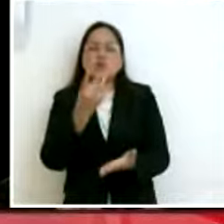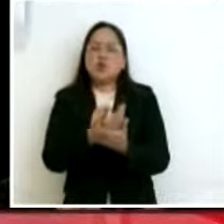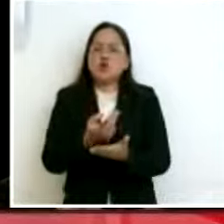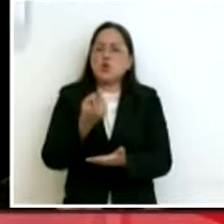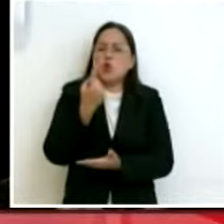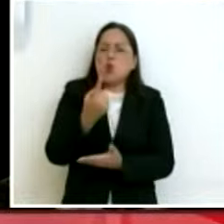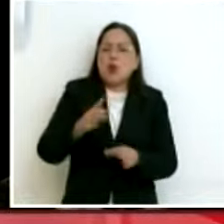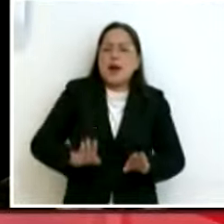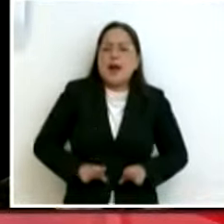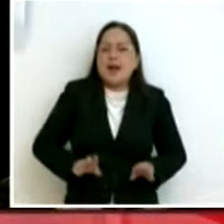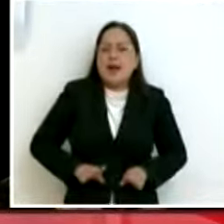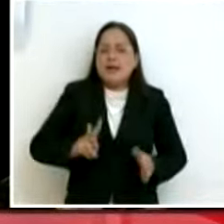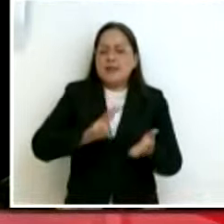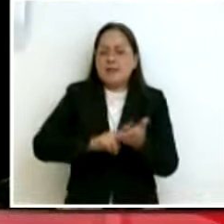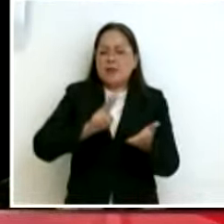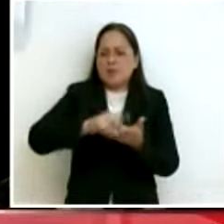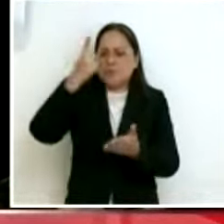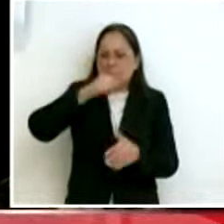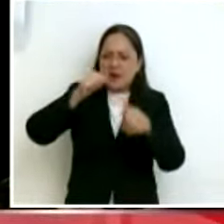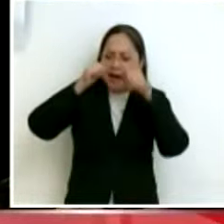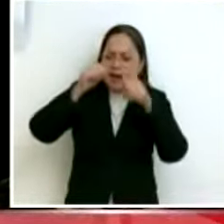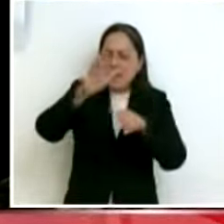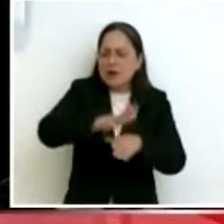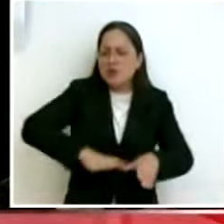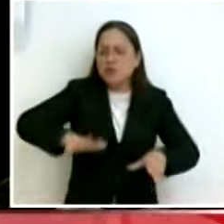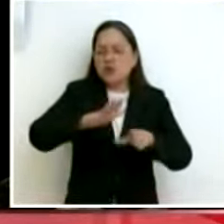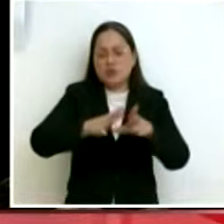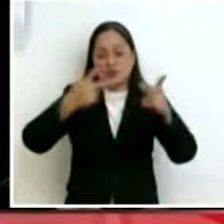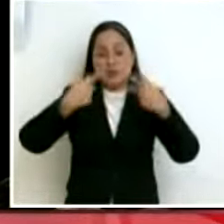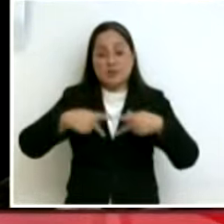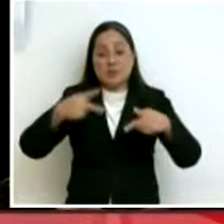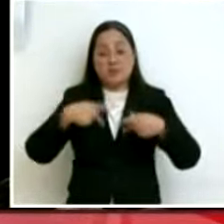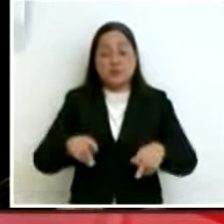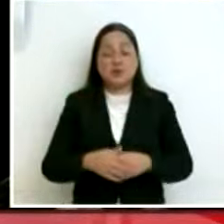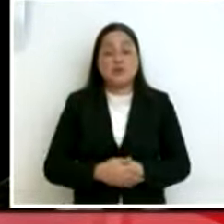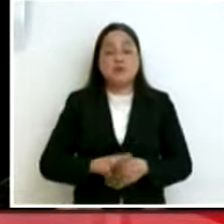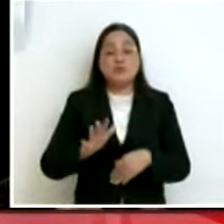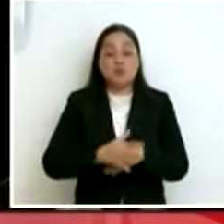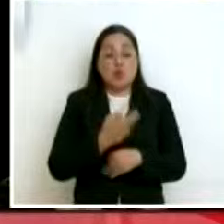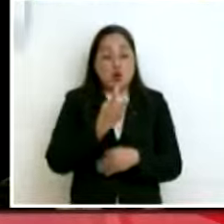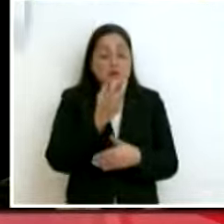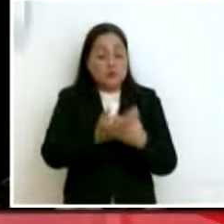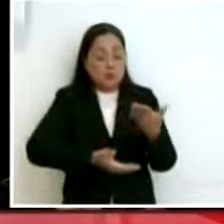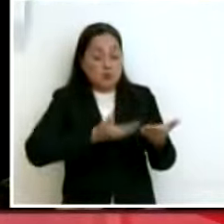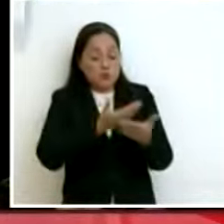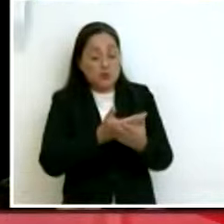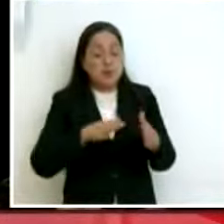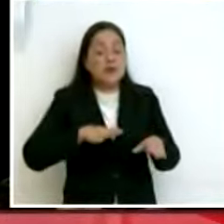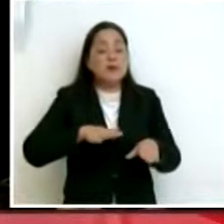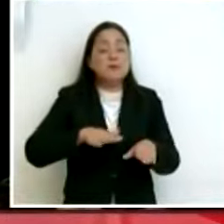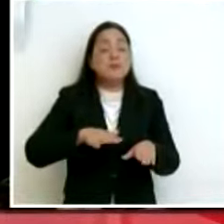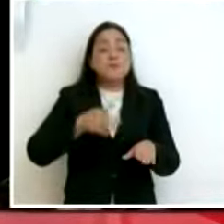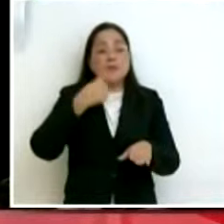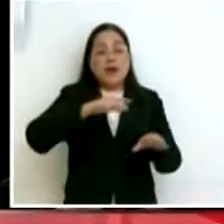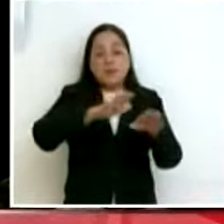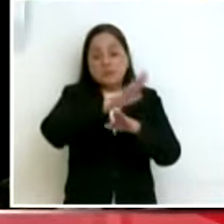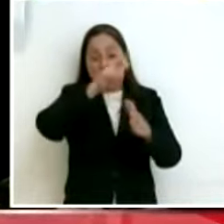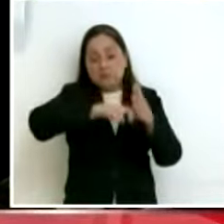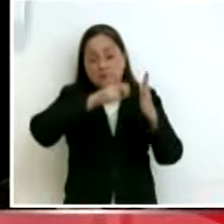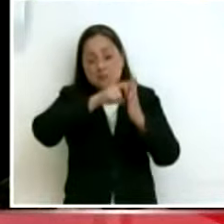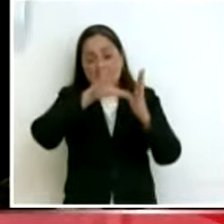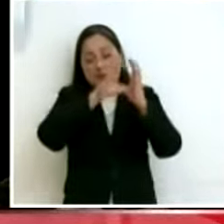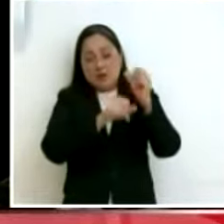virtud cuando se pone al servicio de los demás. Por eso, en esta reforma, donde nos mueve un profundo